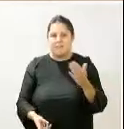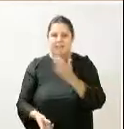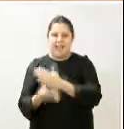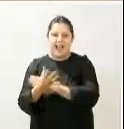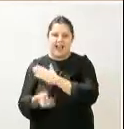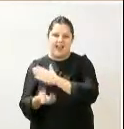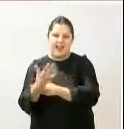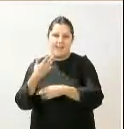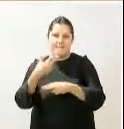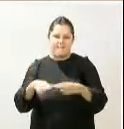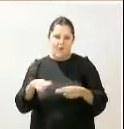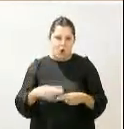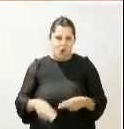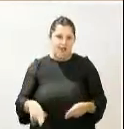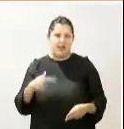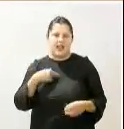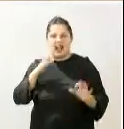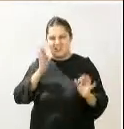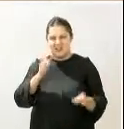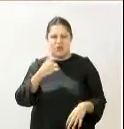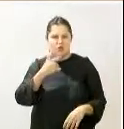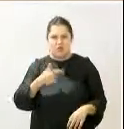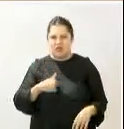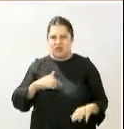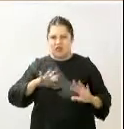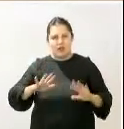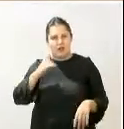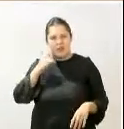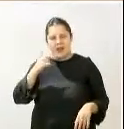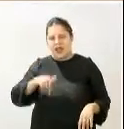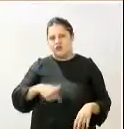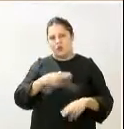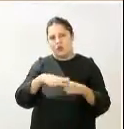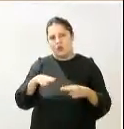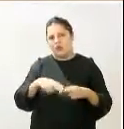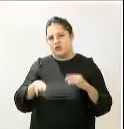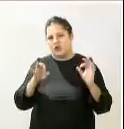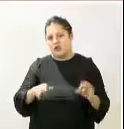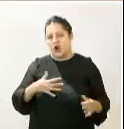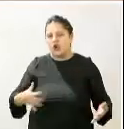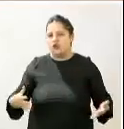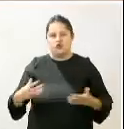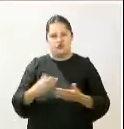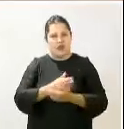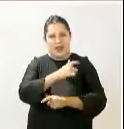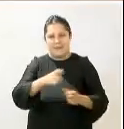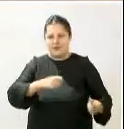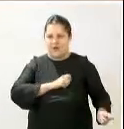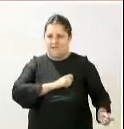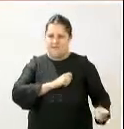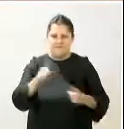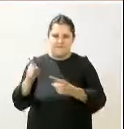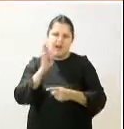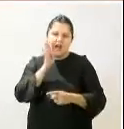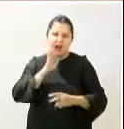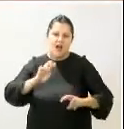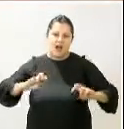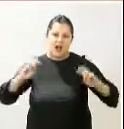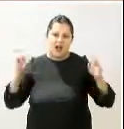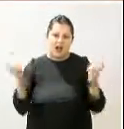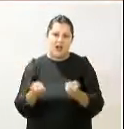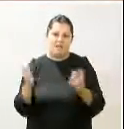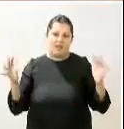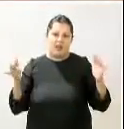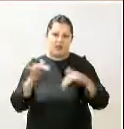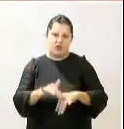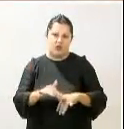generar política. Miren, en esto hay política. Todos los que fueron enviados a los campos de concentración por parte